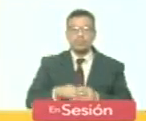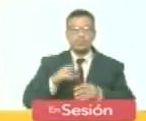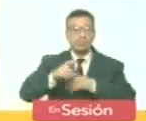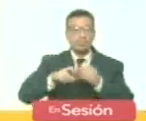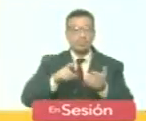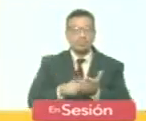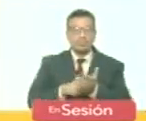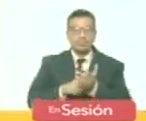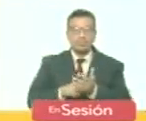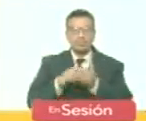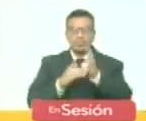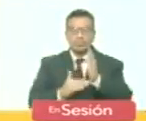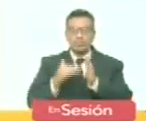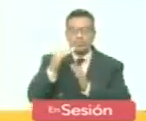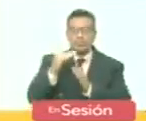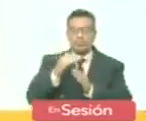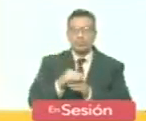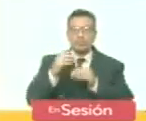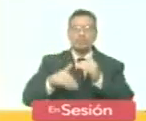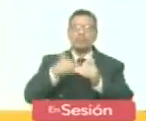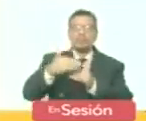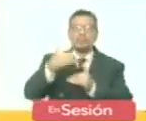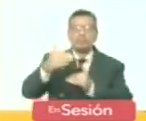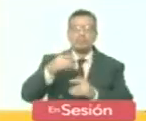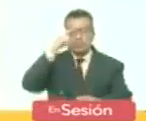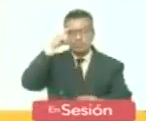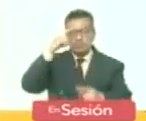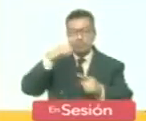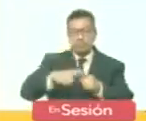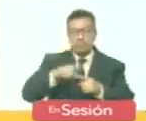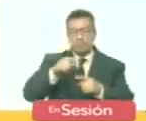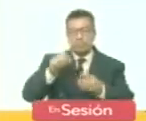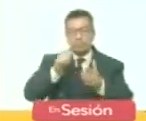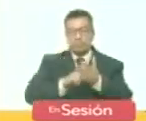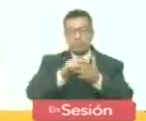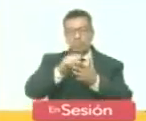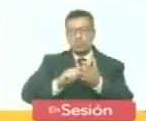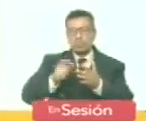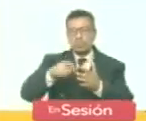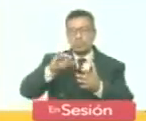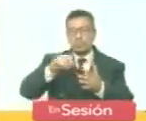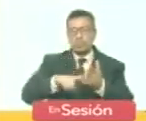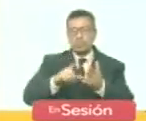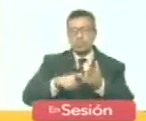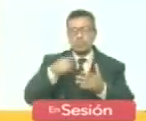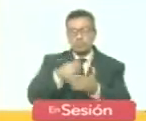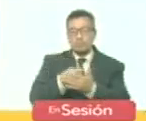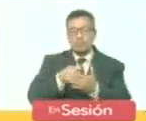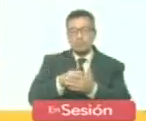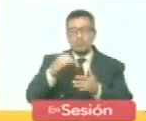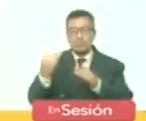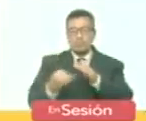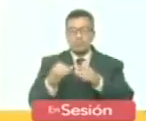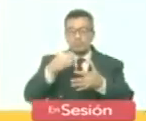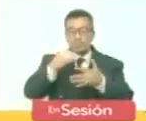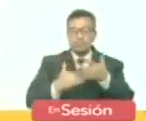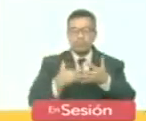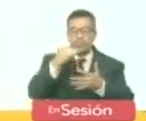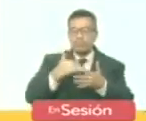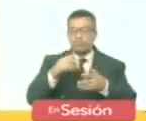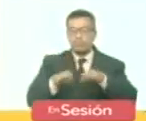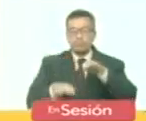absolutamente superado, más allá de las metas del milenio, el índice de Gini, el índice del salario, el índice de desigualdad,